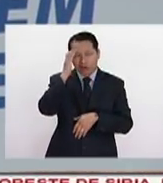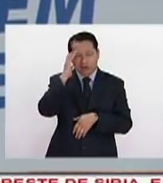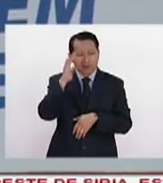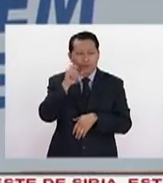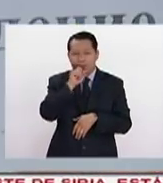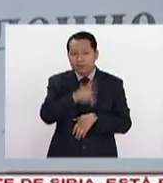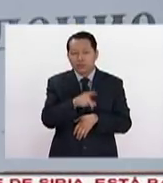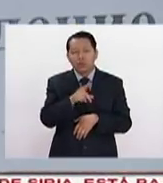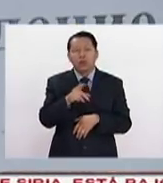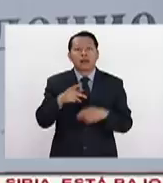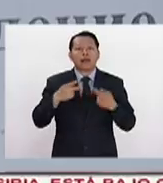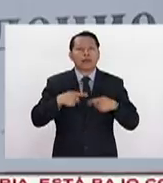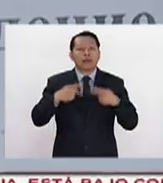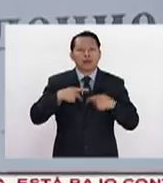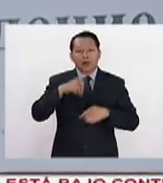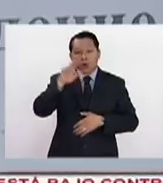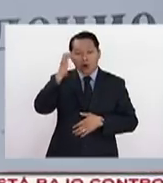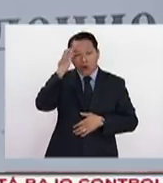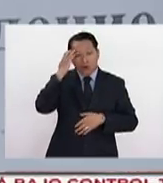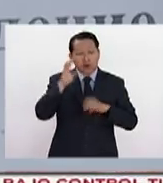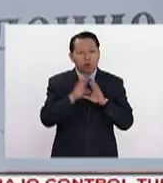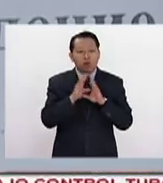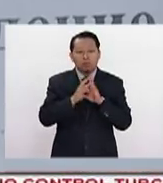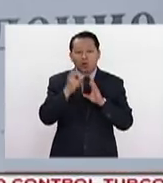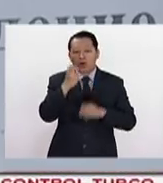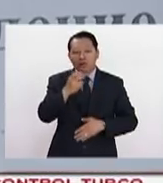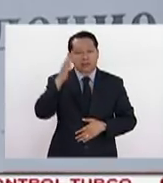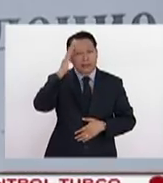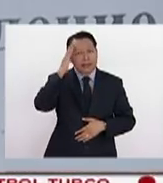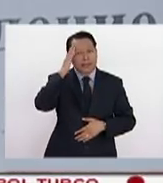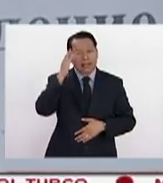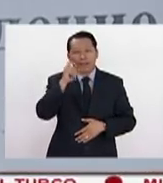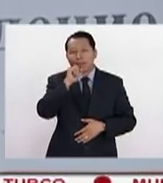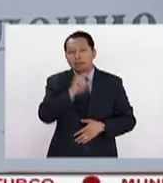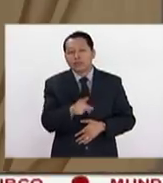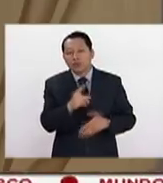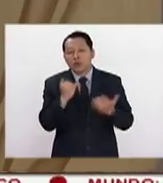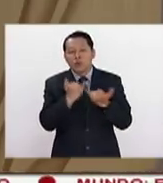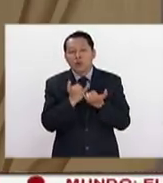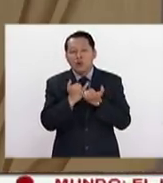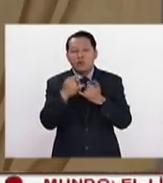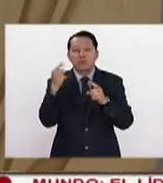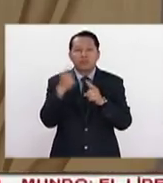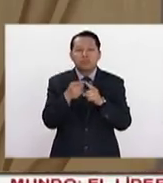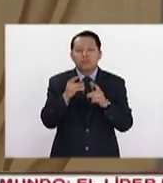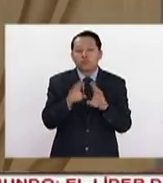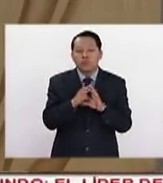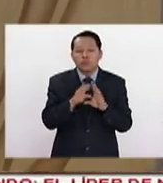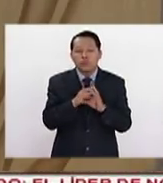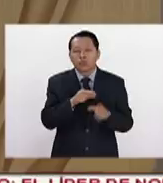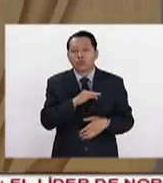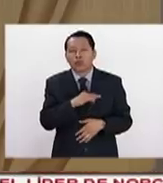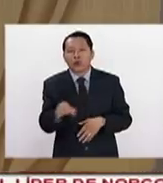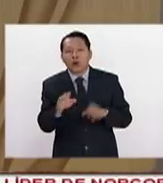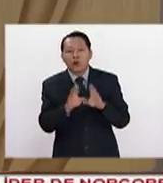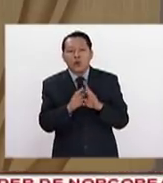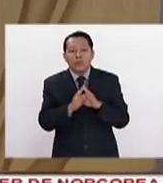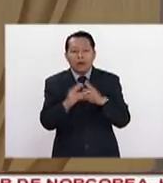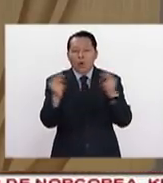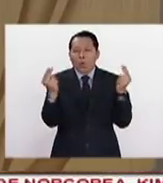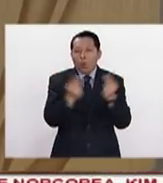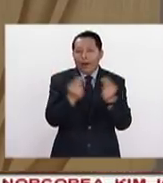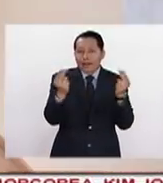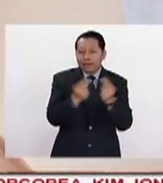gente le reconoce, insisto, este liderazgo que se acentúa más viendo la ausencia de